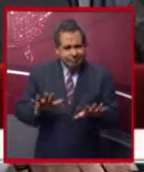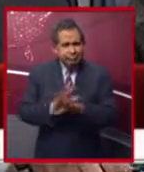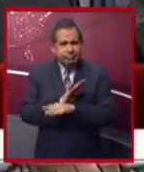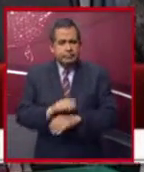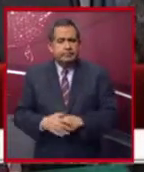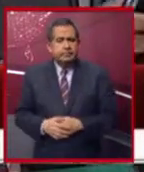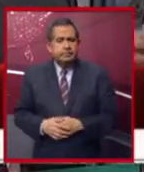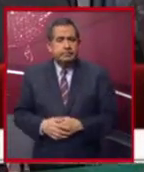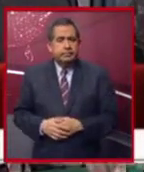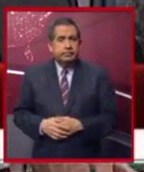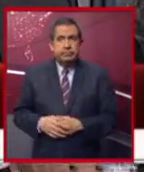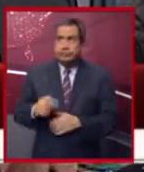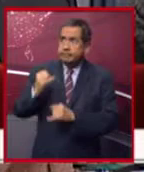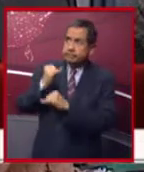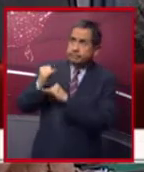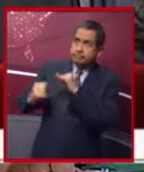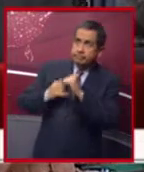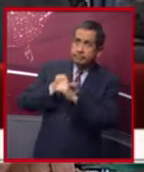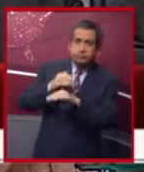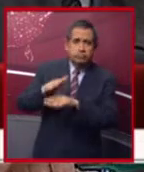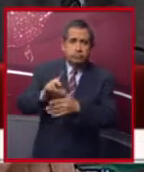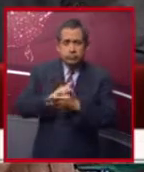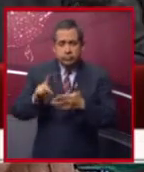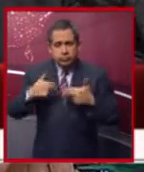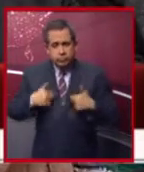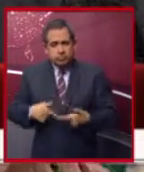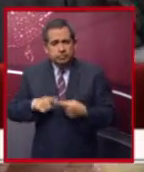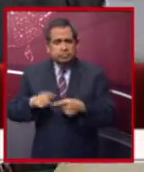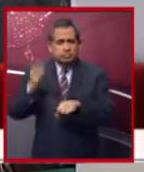Entonces, todos estos tratados de derechos humanos en materia